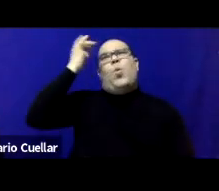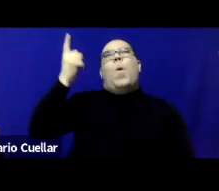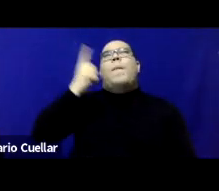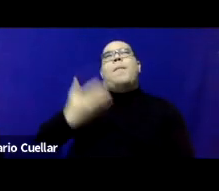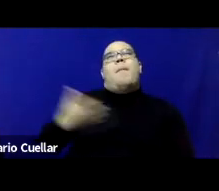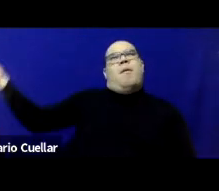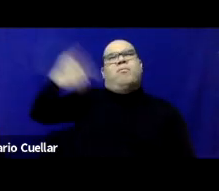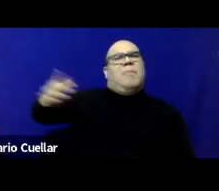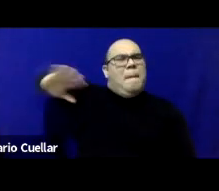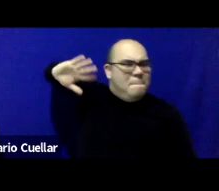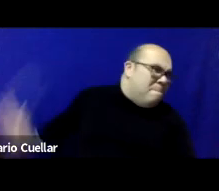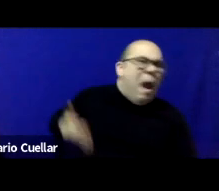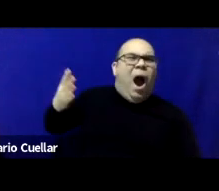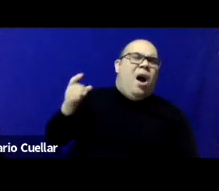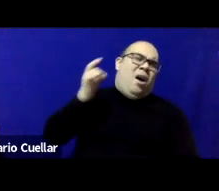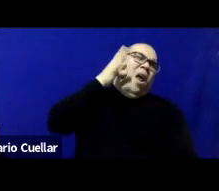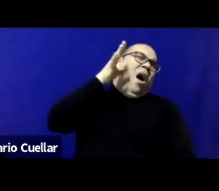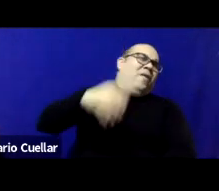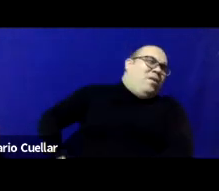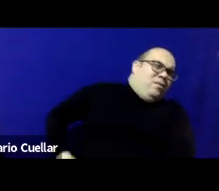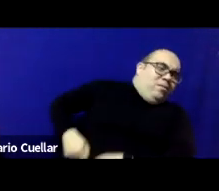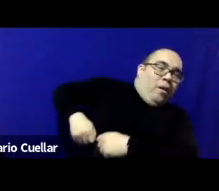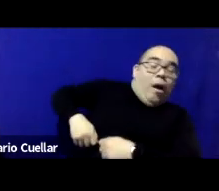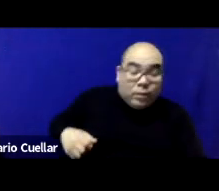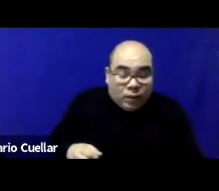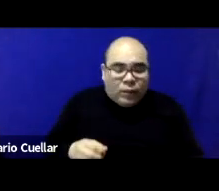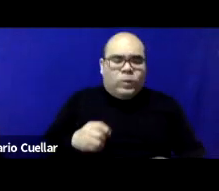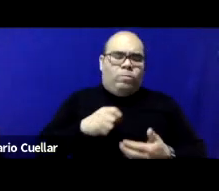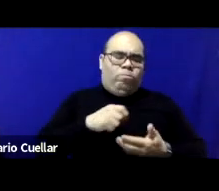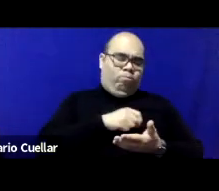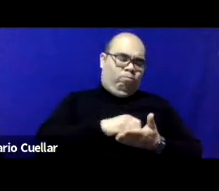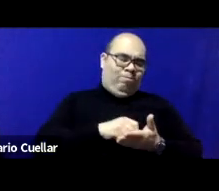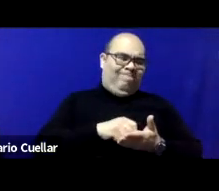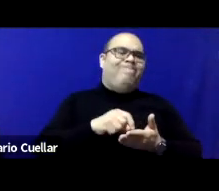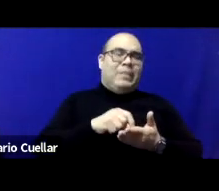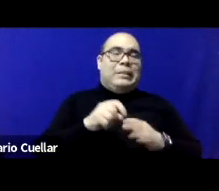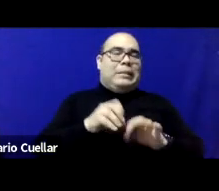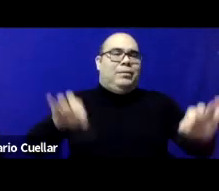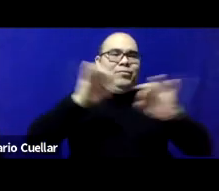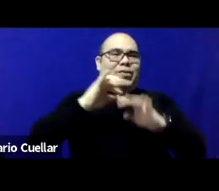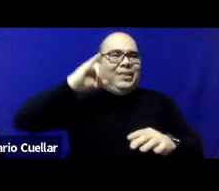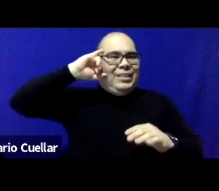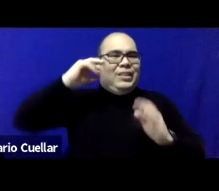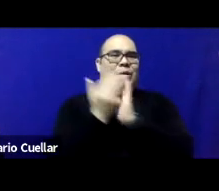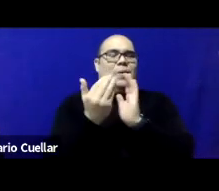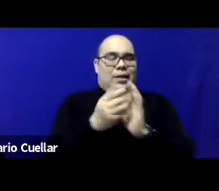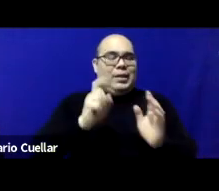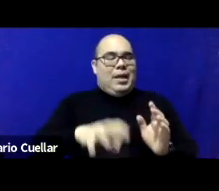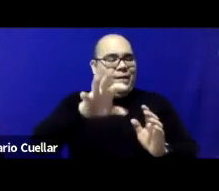reportar. Entonces, hay una cantidad de cosas que sé que ustedes son puente, lo importante es saber remitir. Cuando ustedes duden de